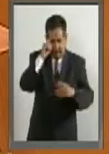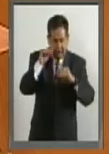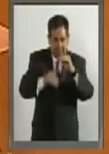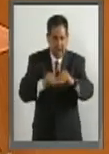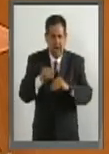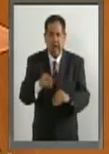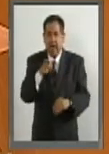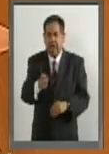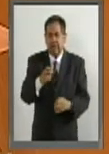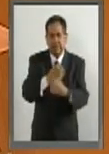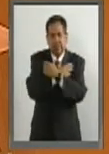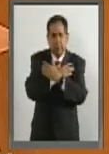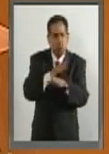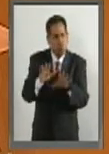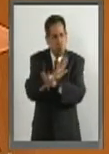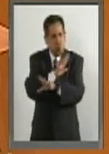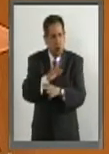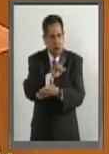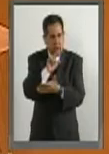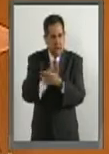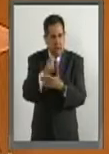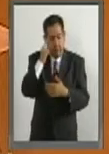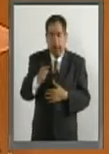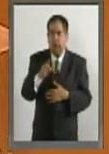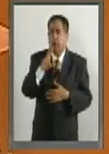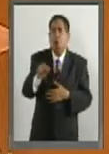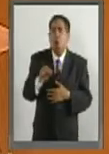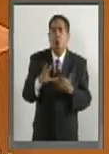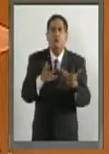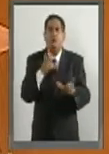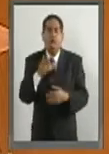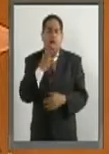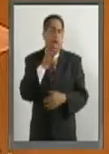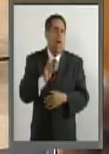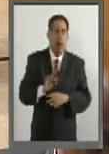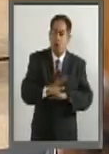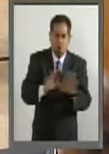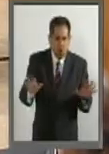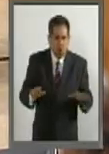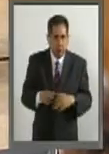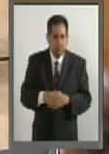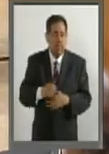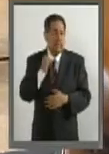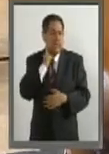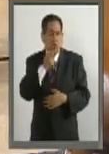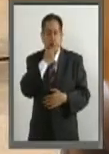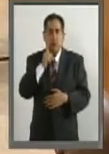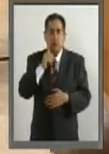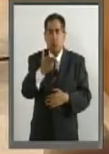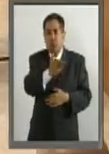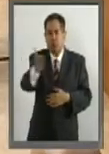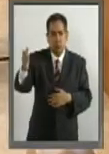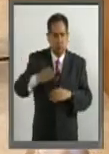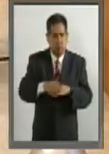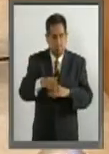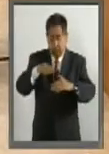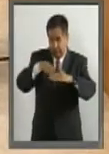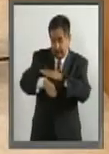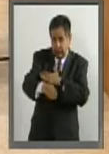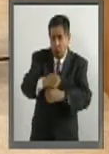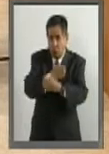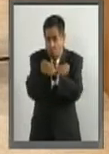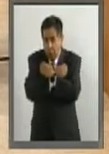de estas reformas y con esto evitar que se transformen en letra muerta. Senadoras y senadores, el acceso a la